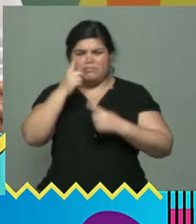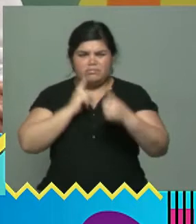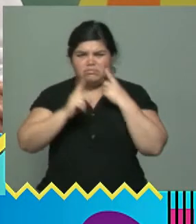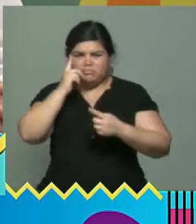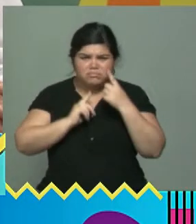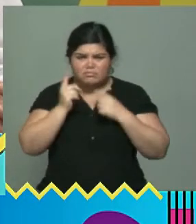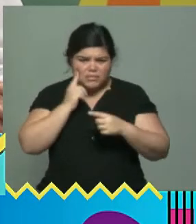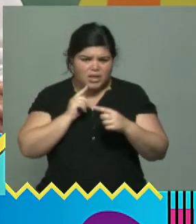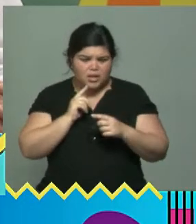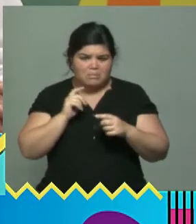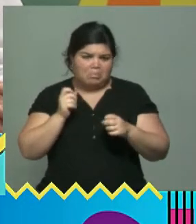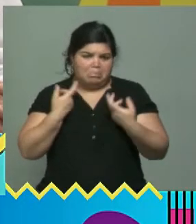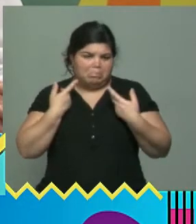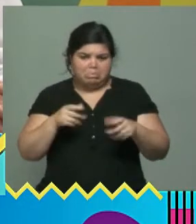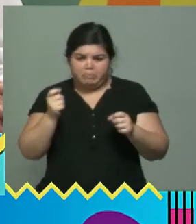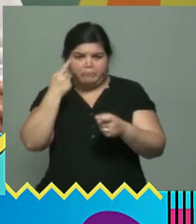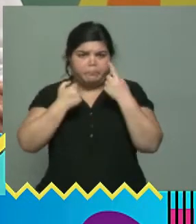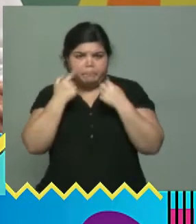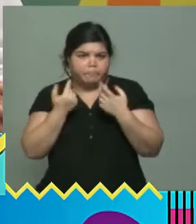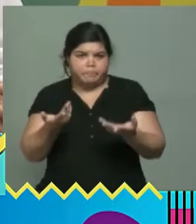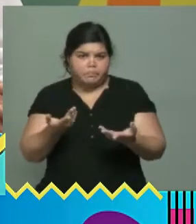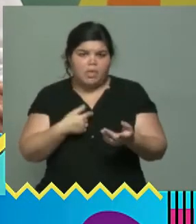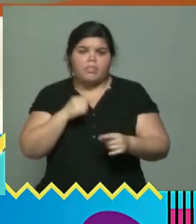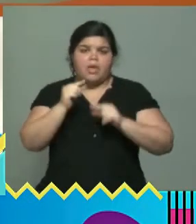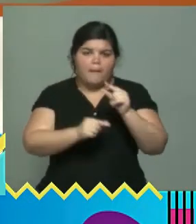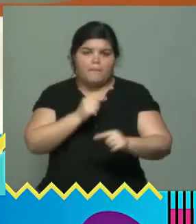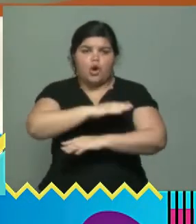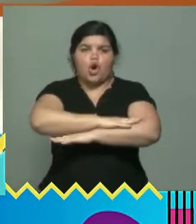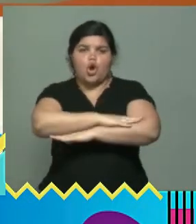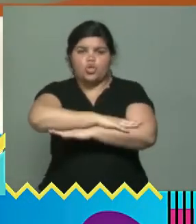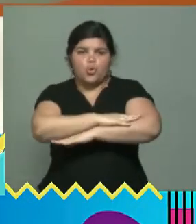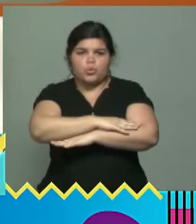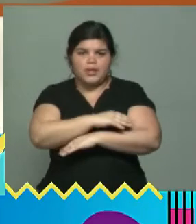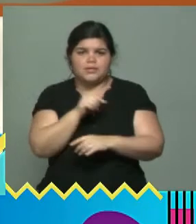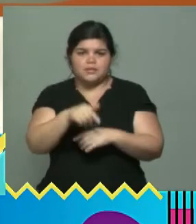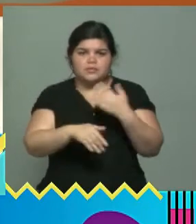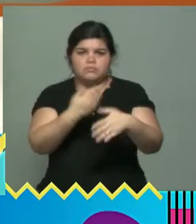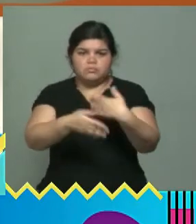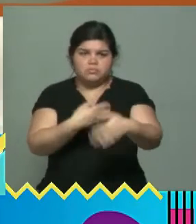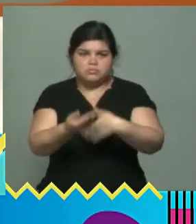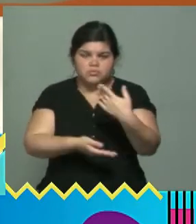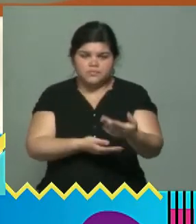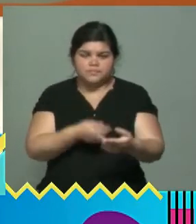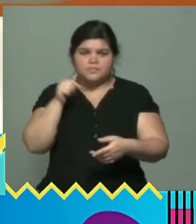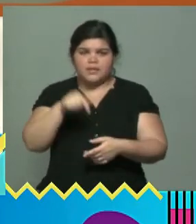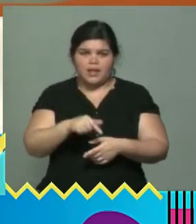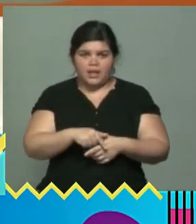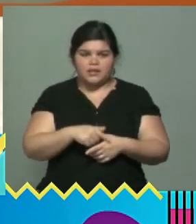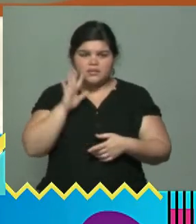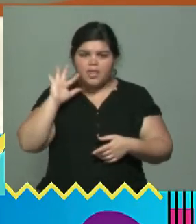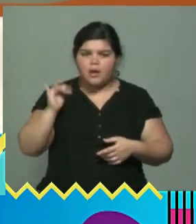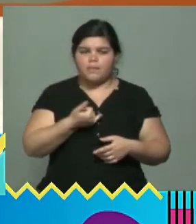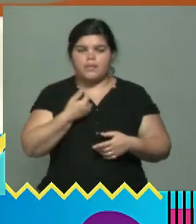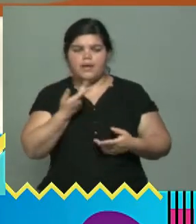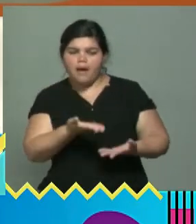tipo de conductas que empiezan a visibilizarse o lo que yo llamaría en realidad síntomas. El niño empieza a ser un síntoma con respecto a